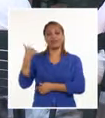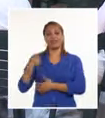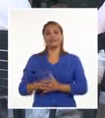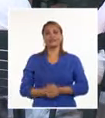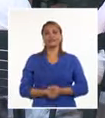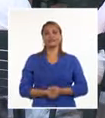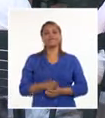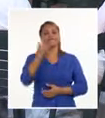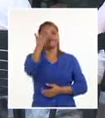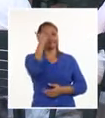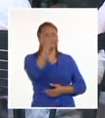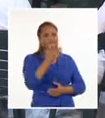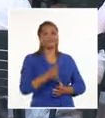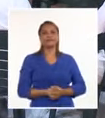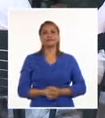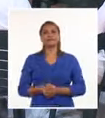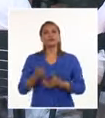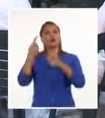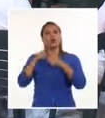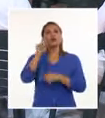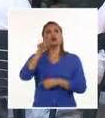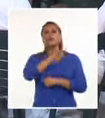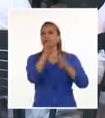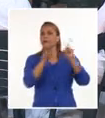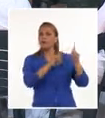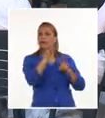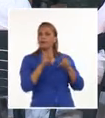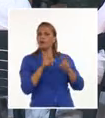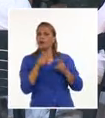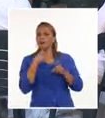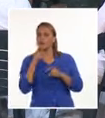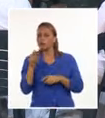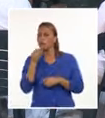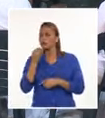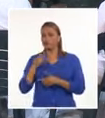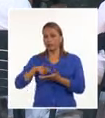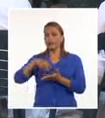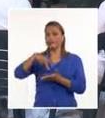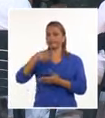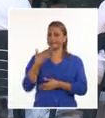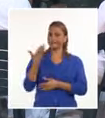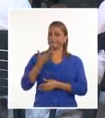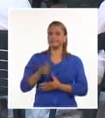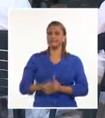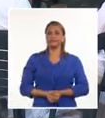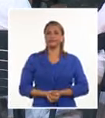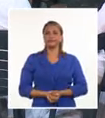tenemos, sí, por favor, una última pregunta entonces. Tiene usted la palabra.